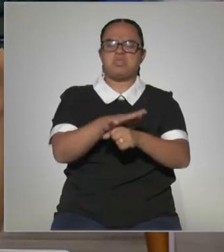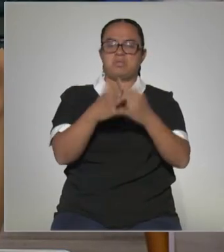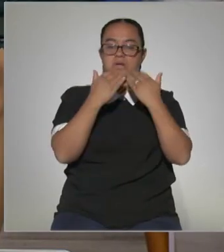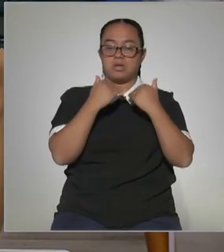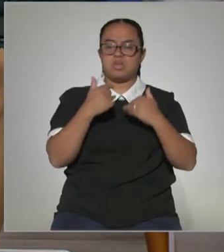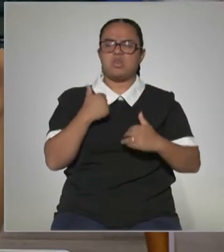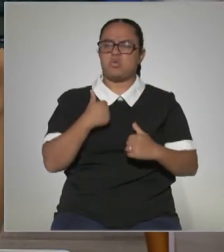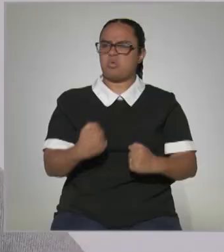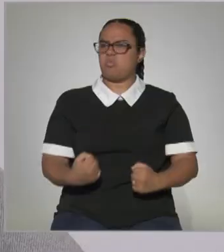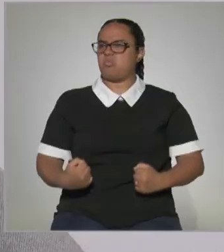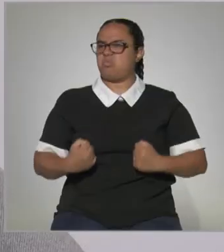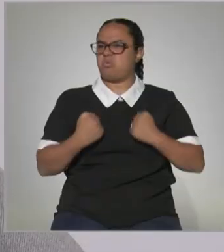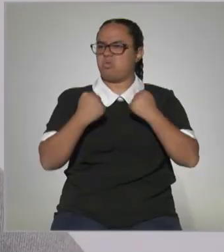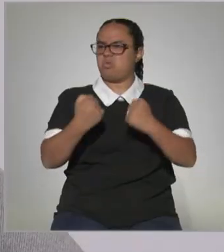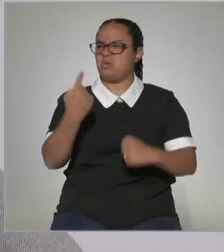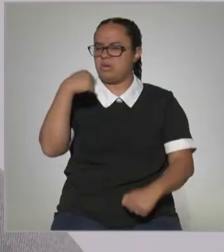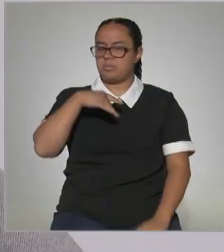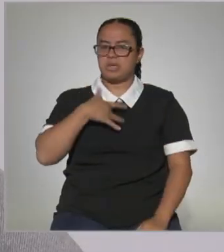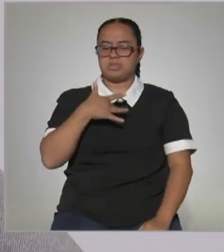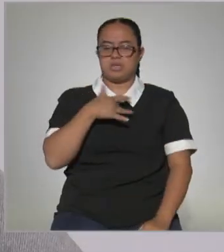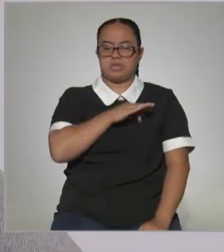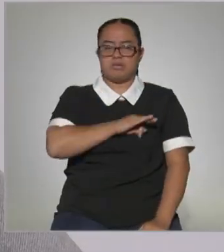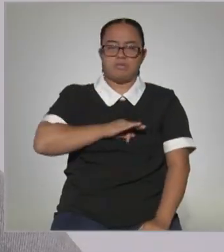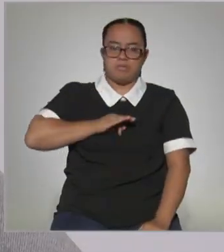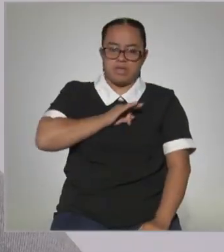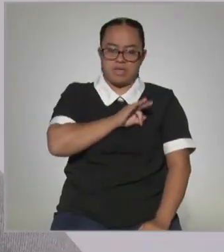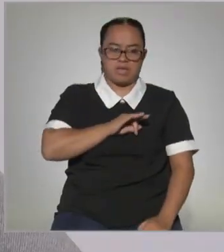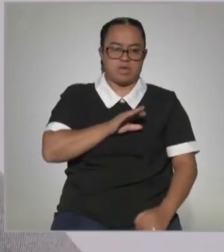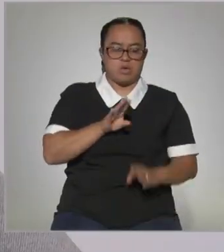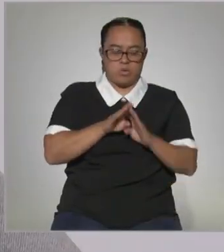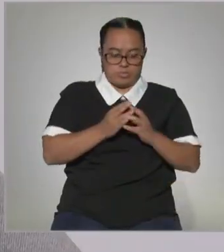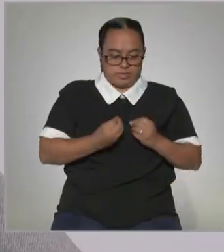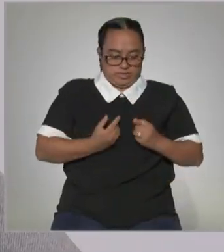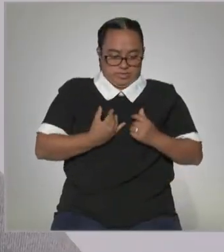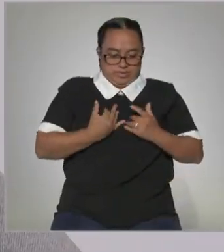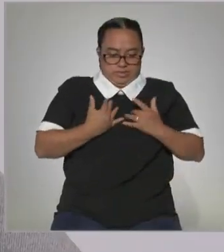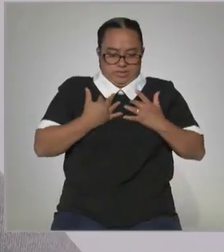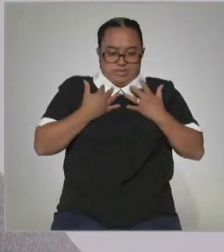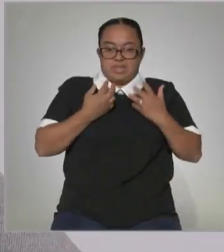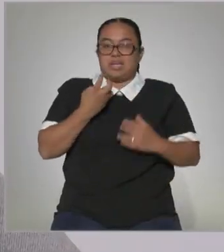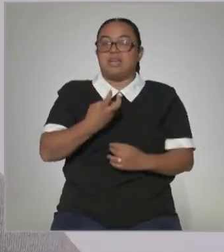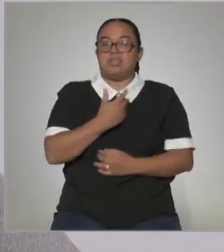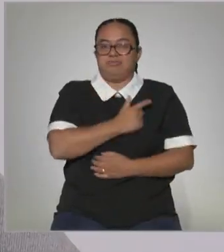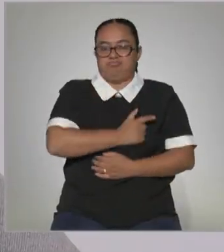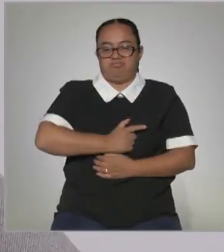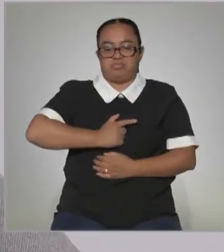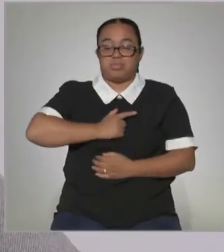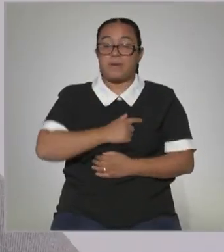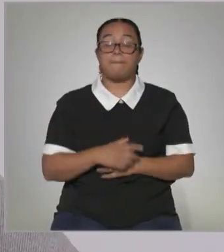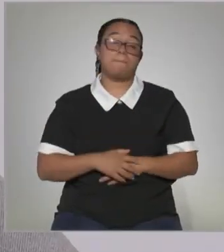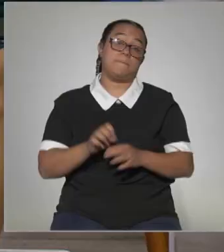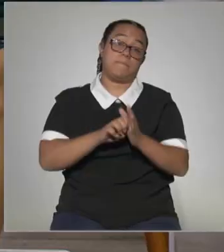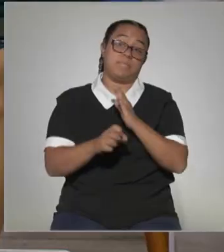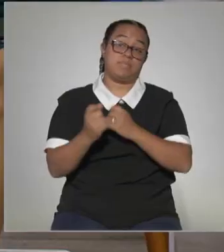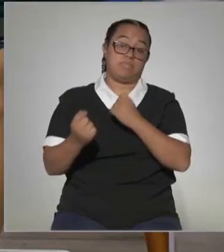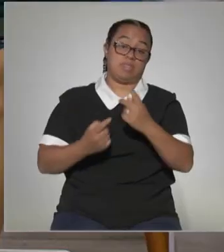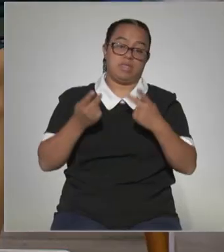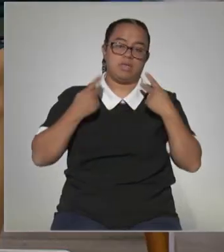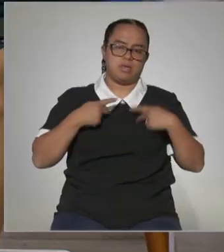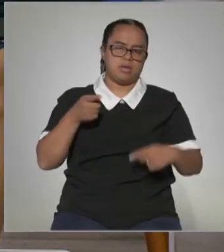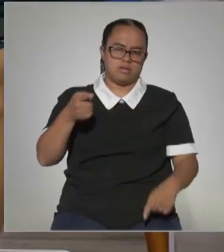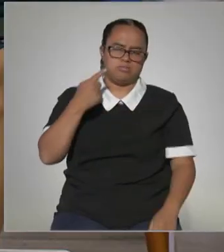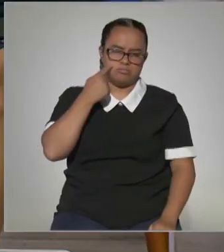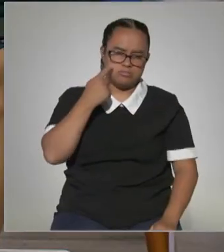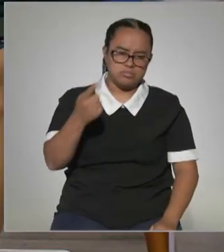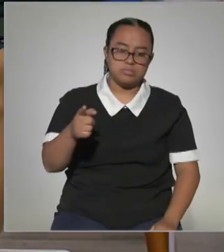sensación de empoderamiento, de felicidad, de excitación, pues es agradable. Porque hay personas, por ejemplo, que las escuchamos que